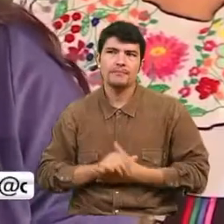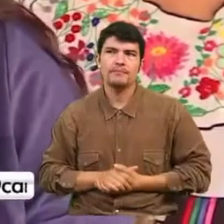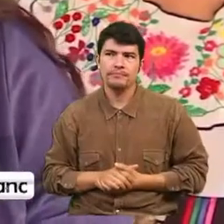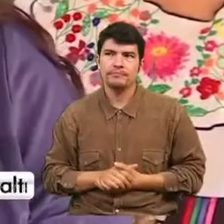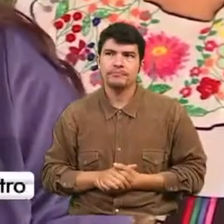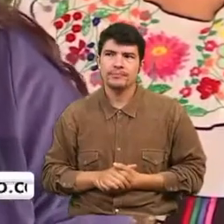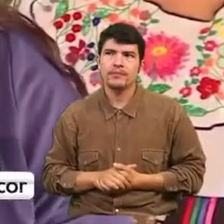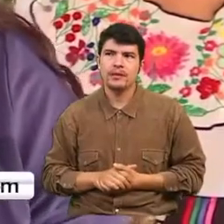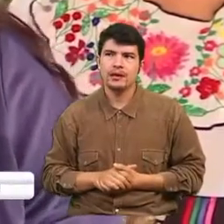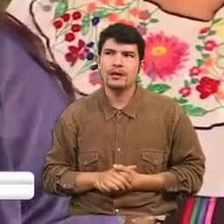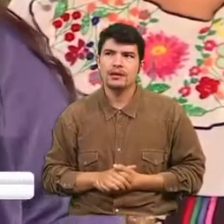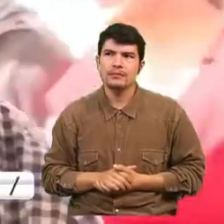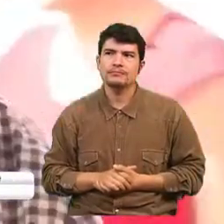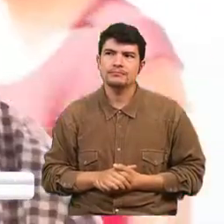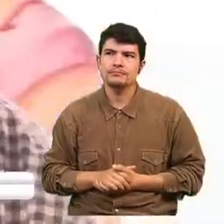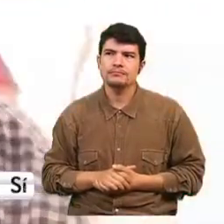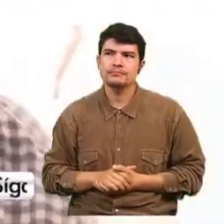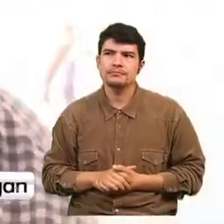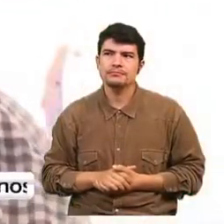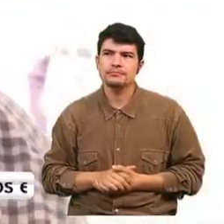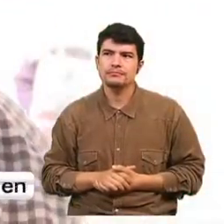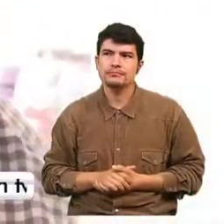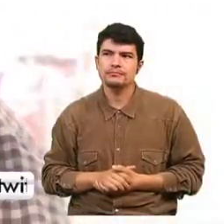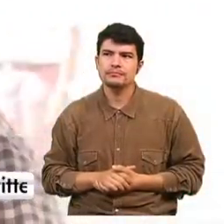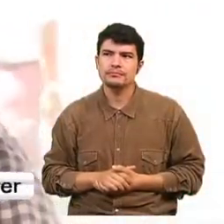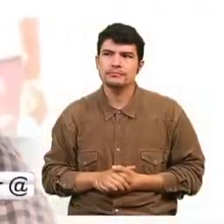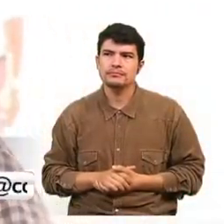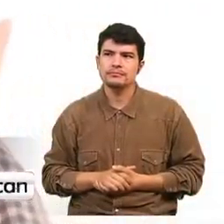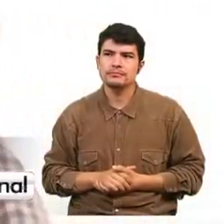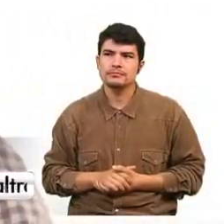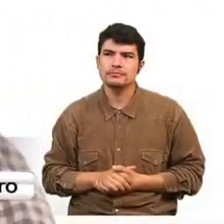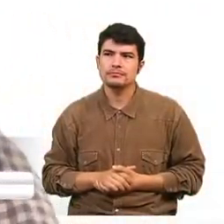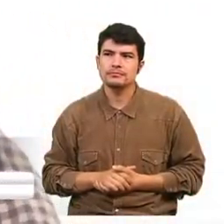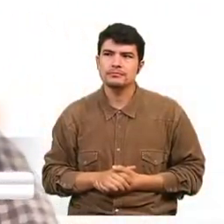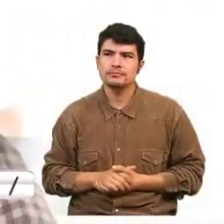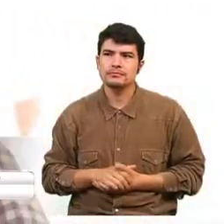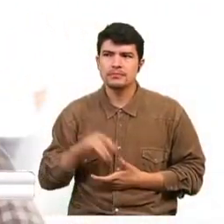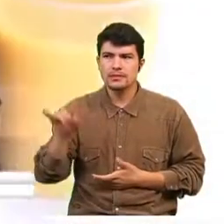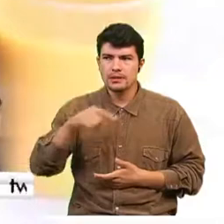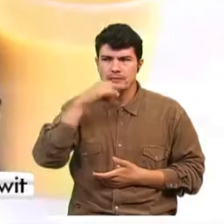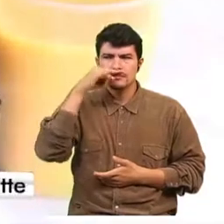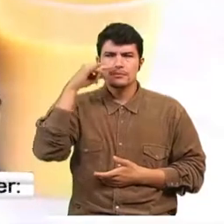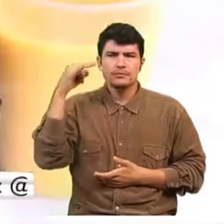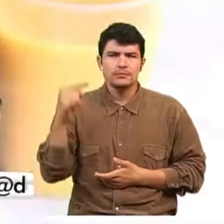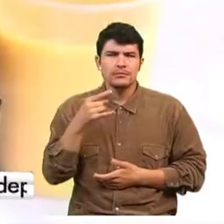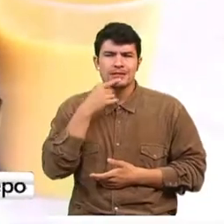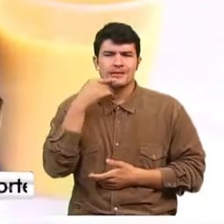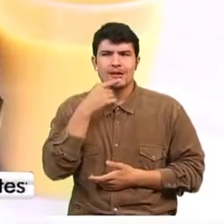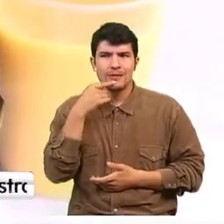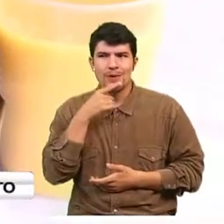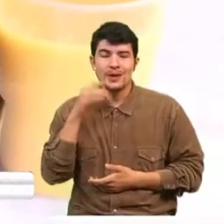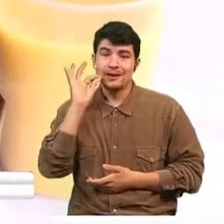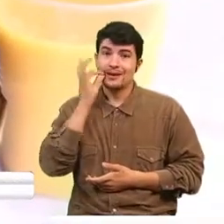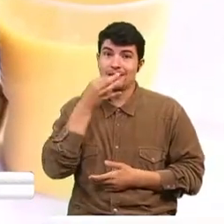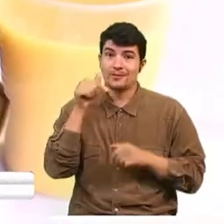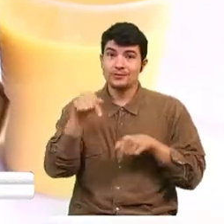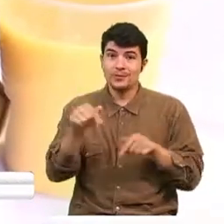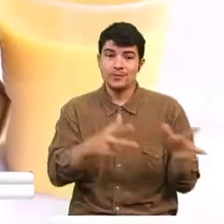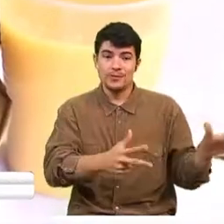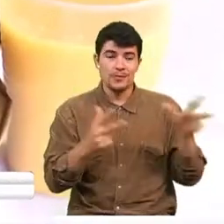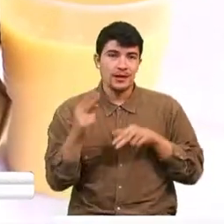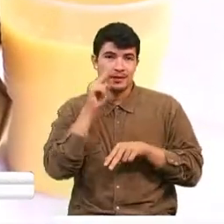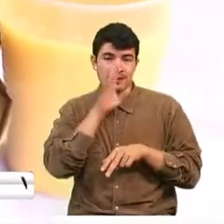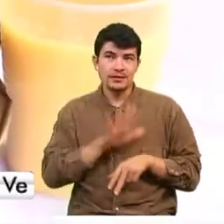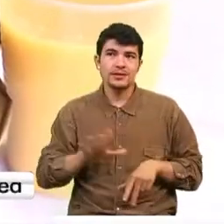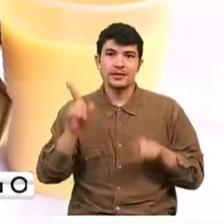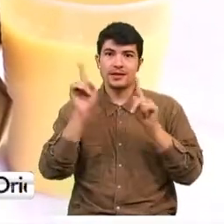y el tiempo de Dios es perfecto. Aromas, sabores y colores visten de fiesta a Puente Nacional con sus comidas típicas y la llegada